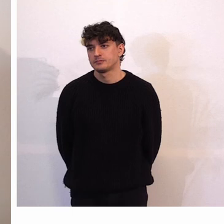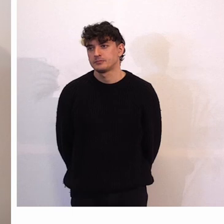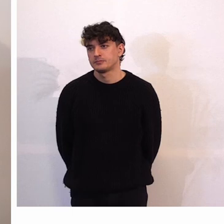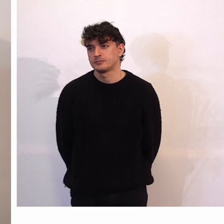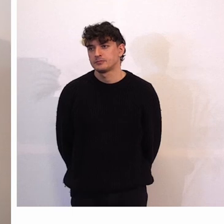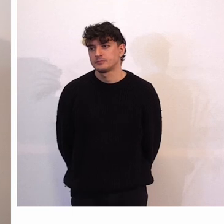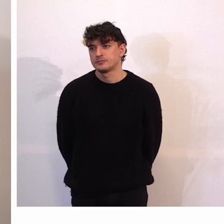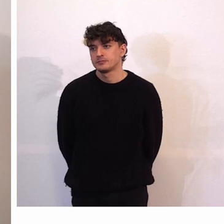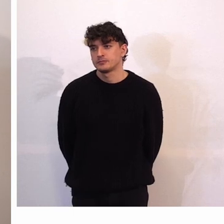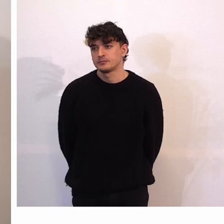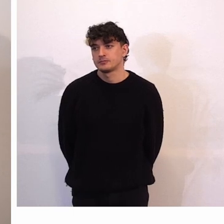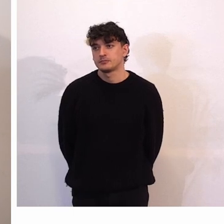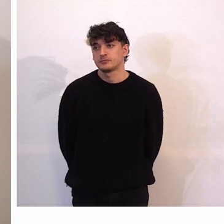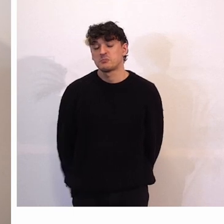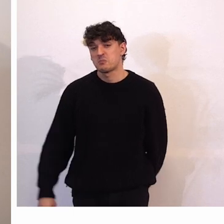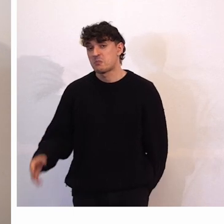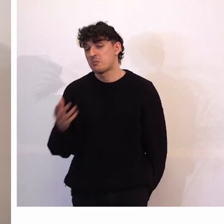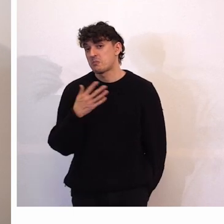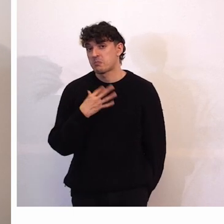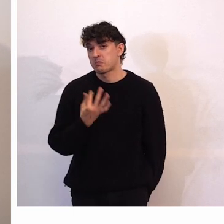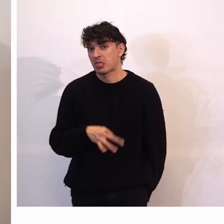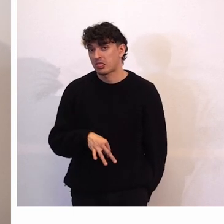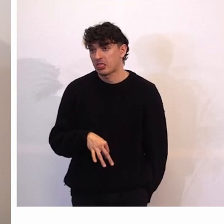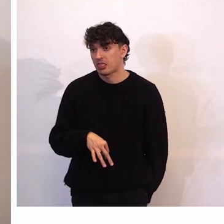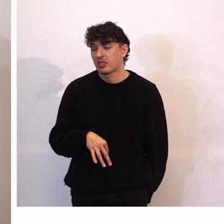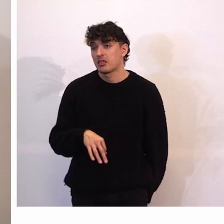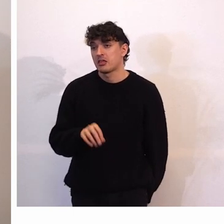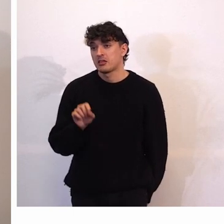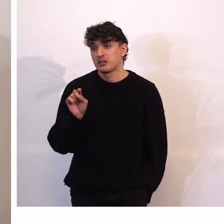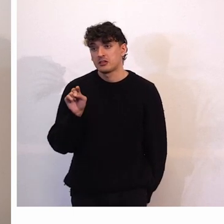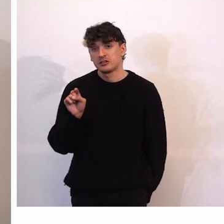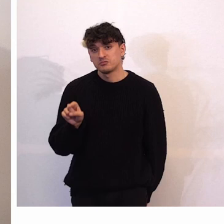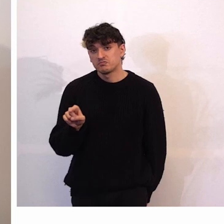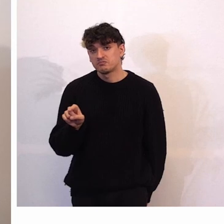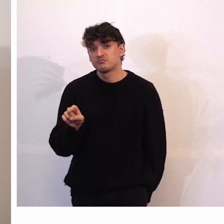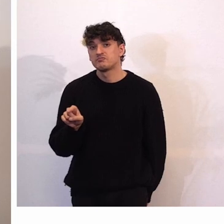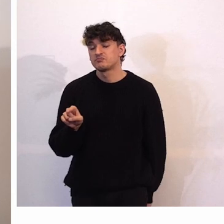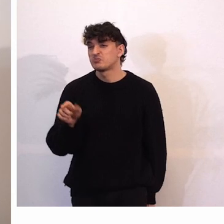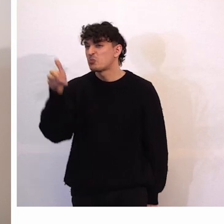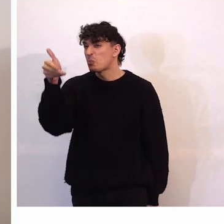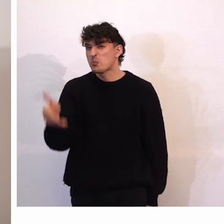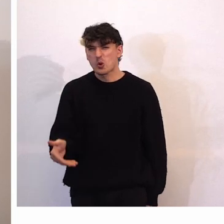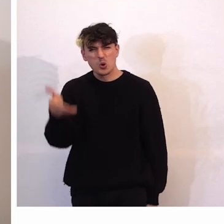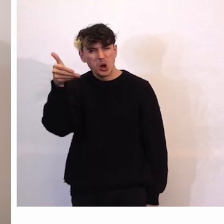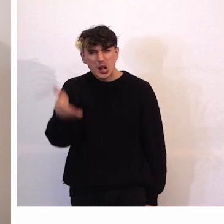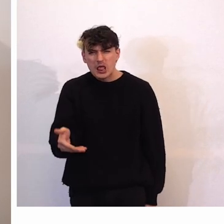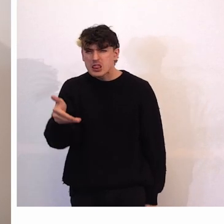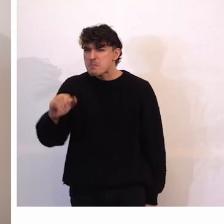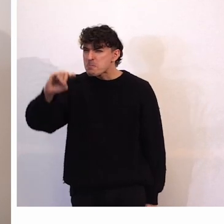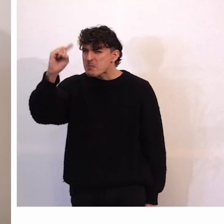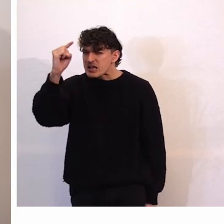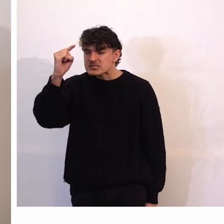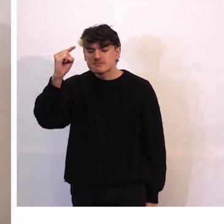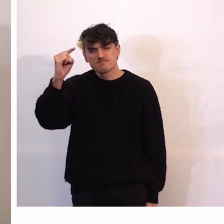Eso tal vez sea lo menos importante, pero